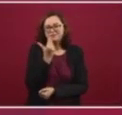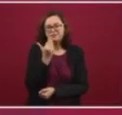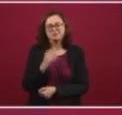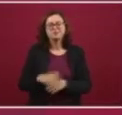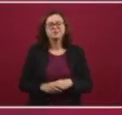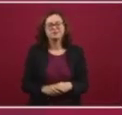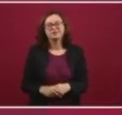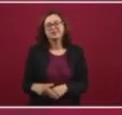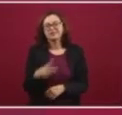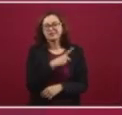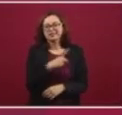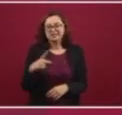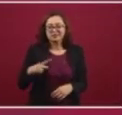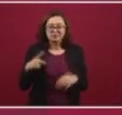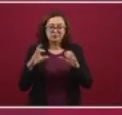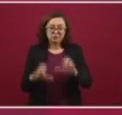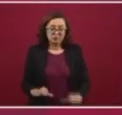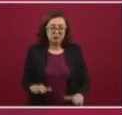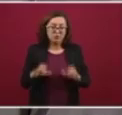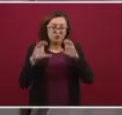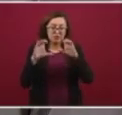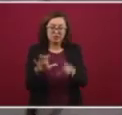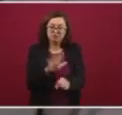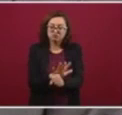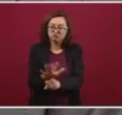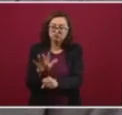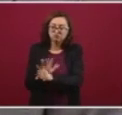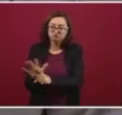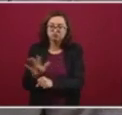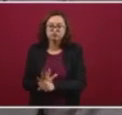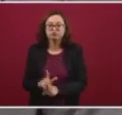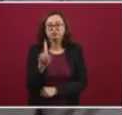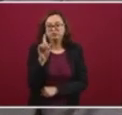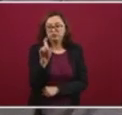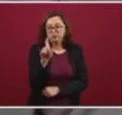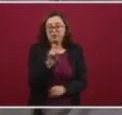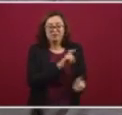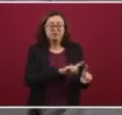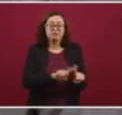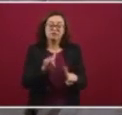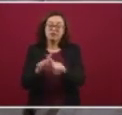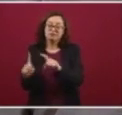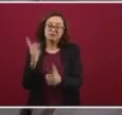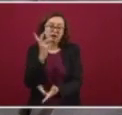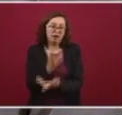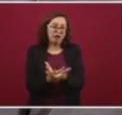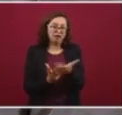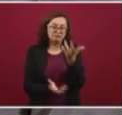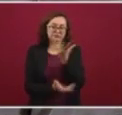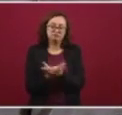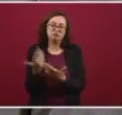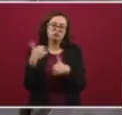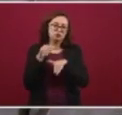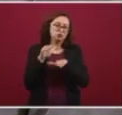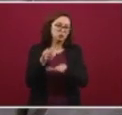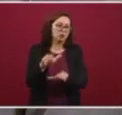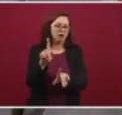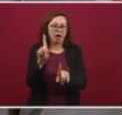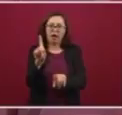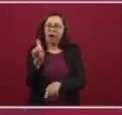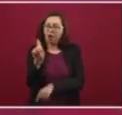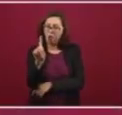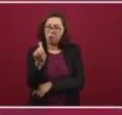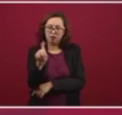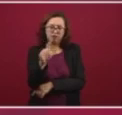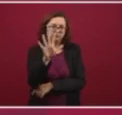Y tenemos que cuidar para que no falte el agua y otras acciones que tienen que ver con el manejo del agua en